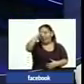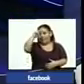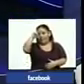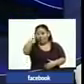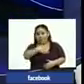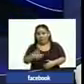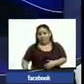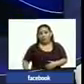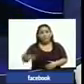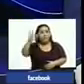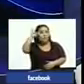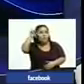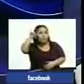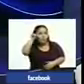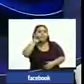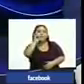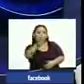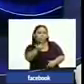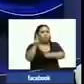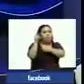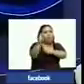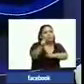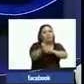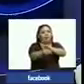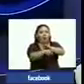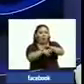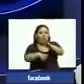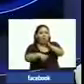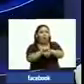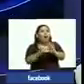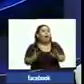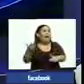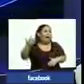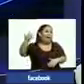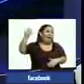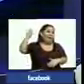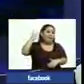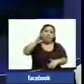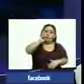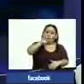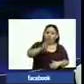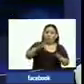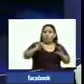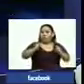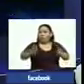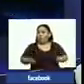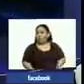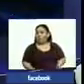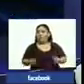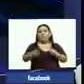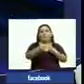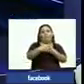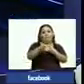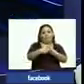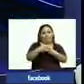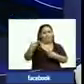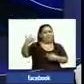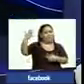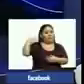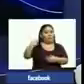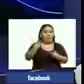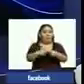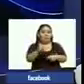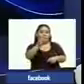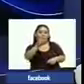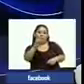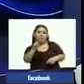Mauricio Funes denunció actos de corrupción que se habían registrado durante los gobiernos de sus predecesores. Eso dijo. Sin embargo, en el año